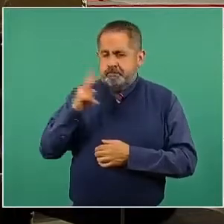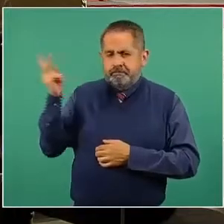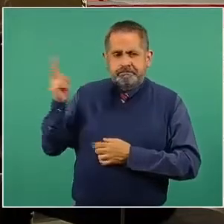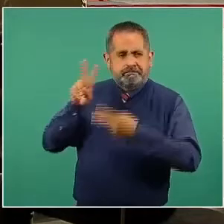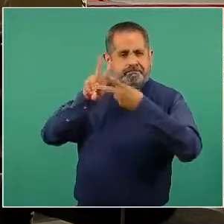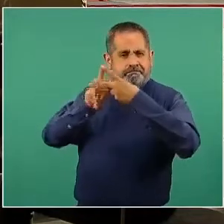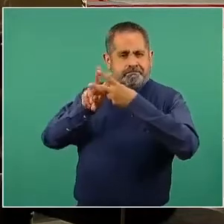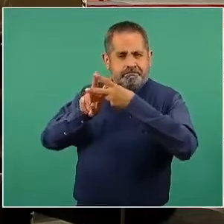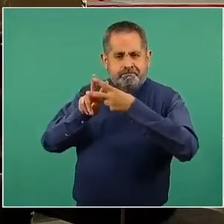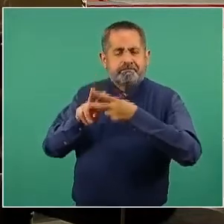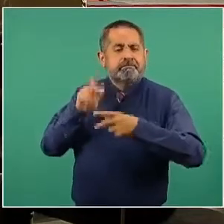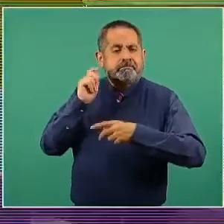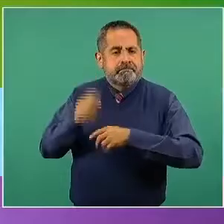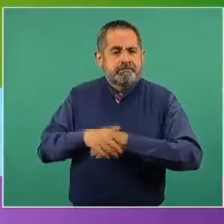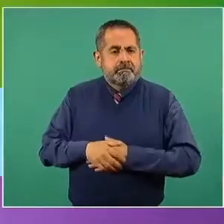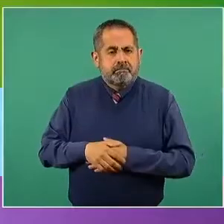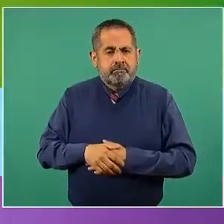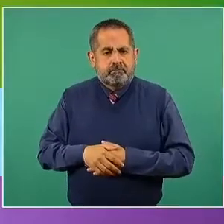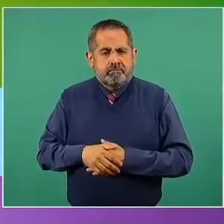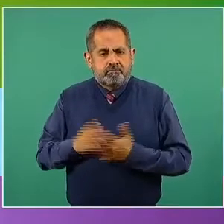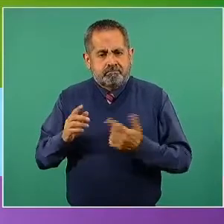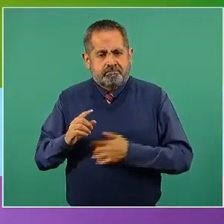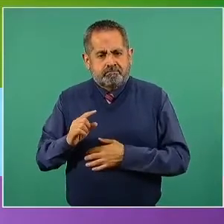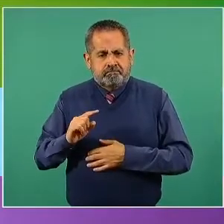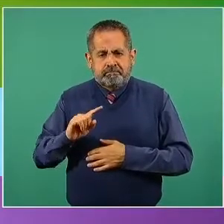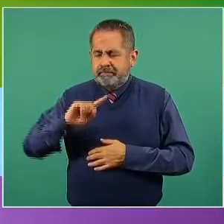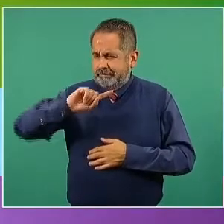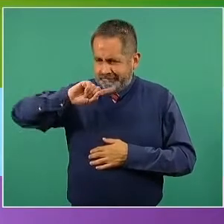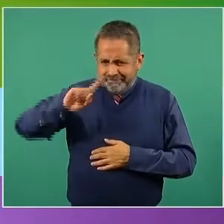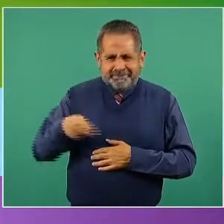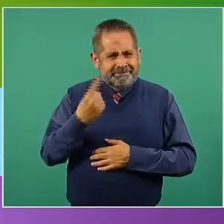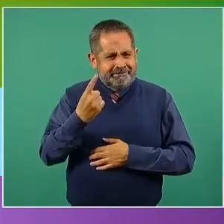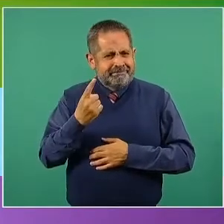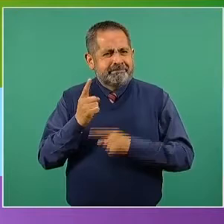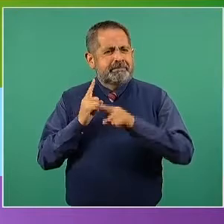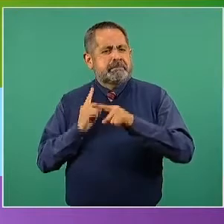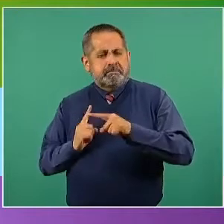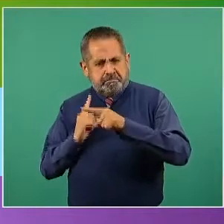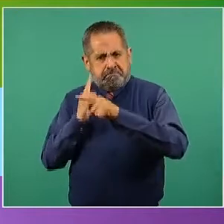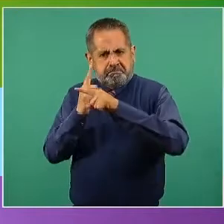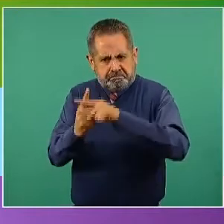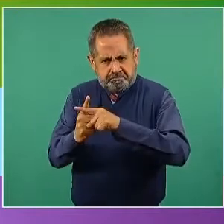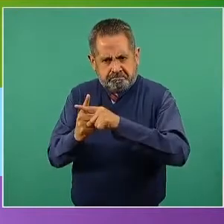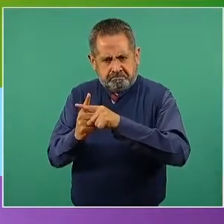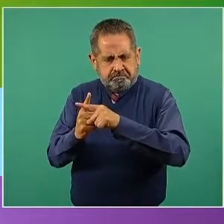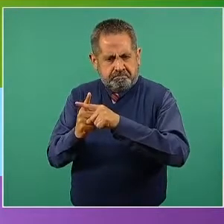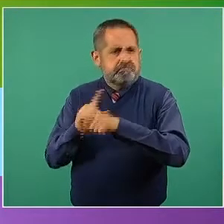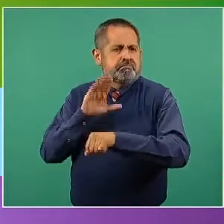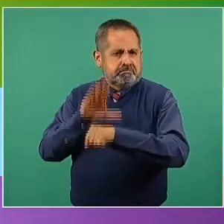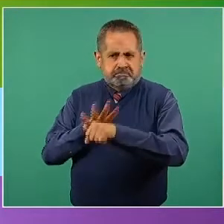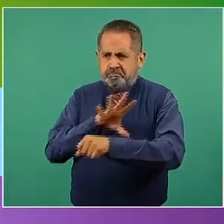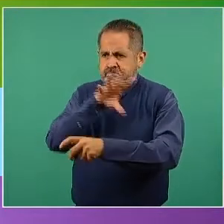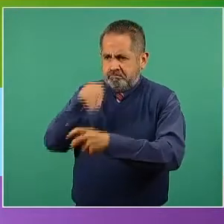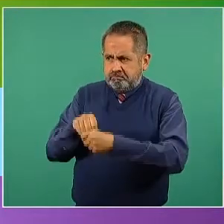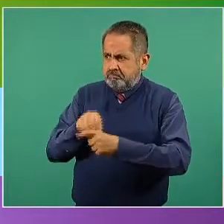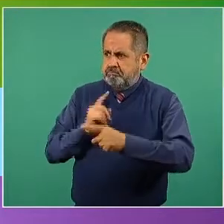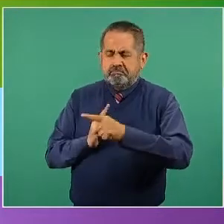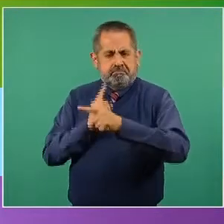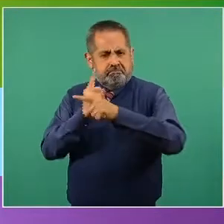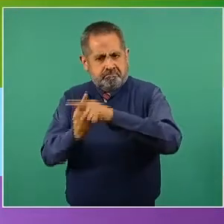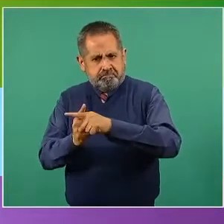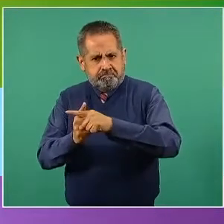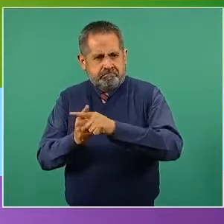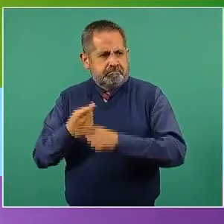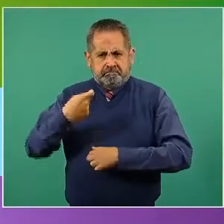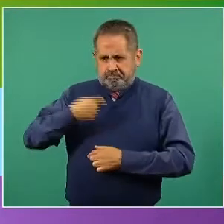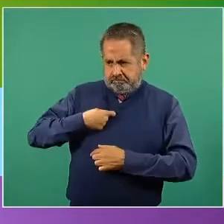hashtag de ser más como sociedad en la medida en que reconozcamos nuestra pluralidad de